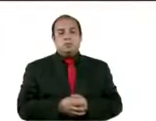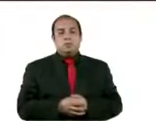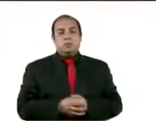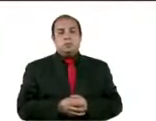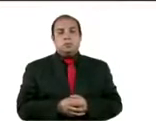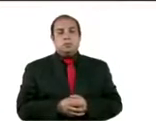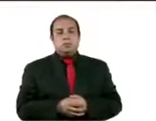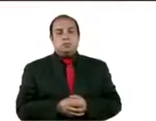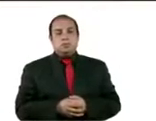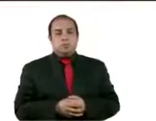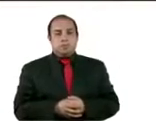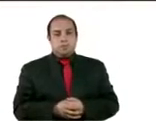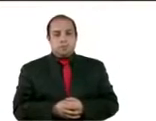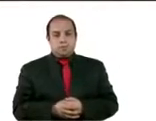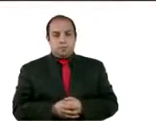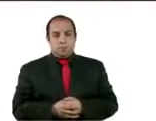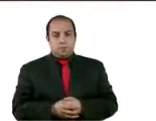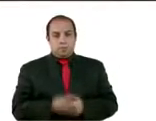Gracias.